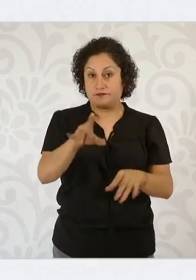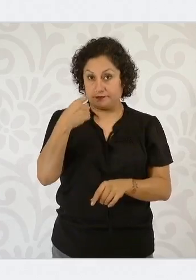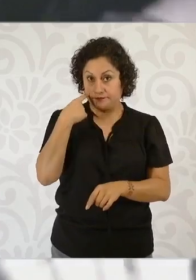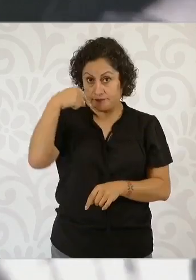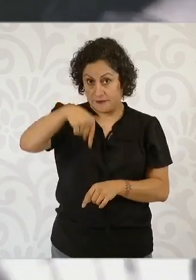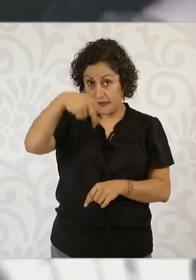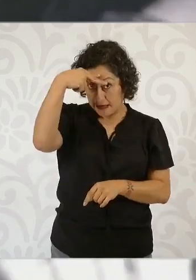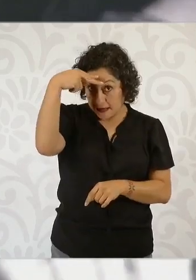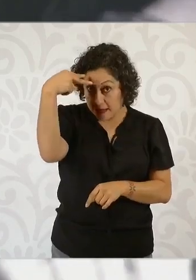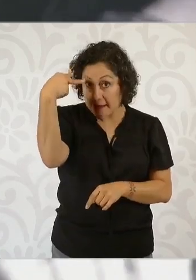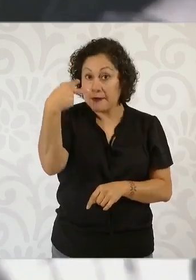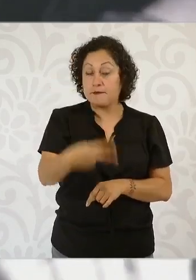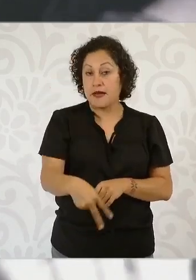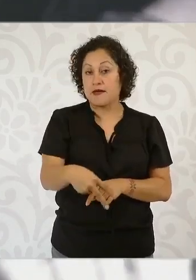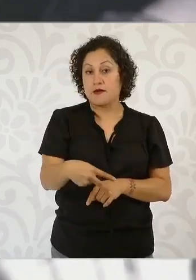una sola